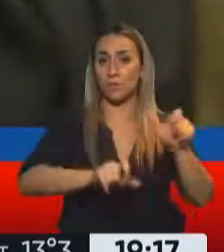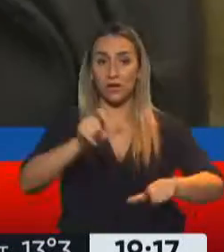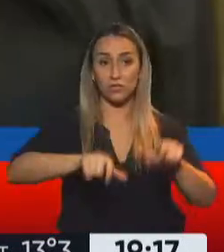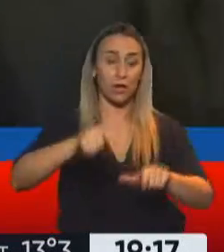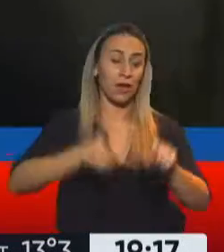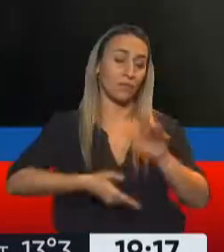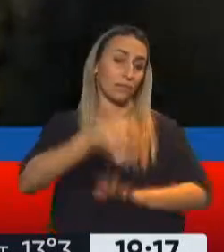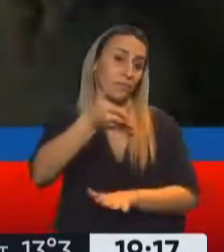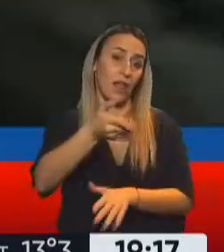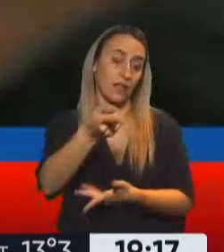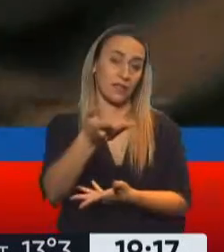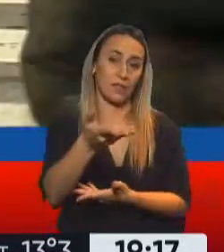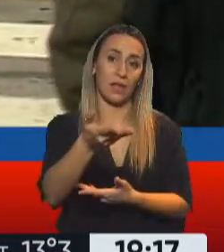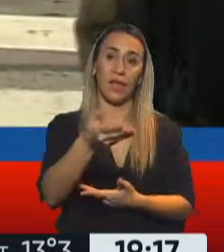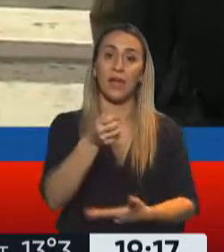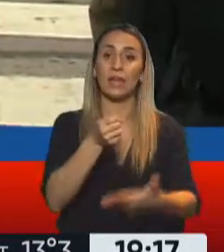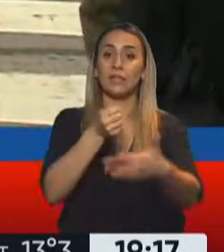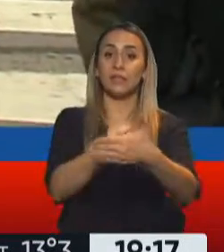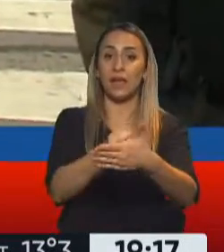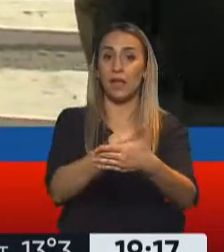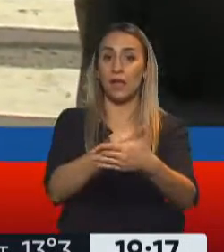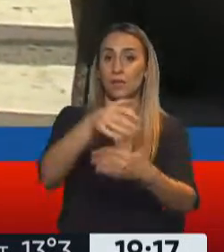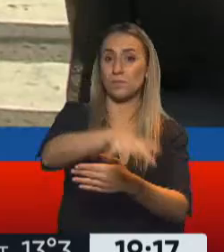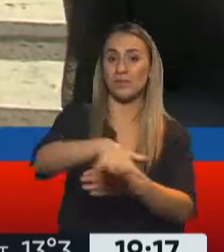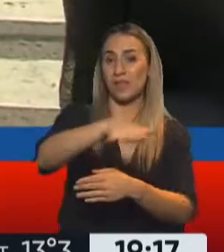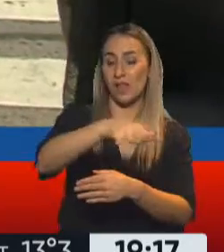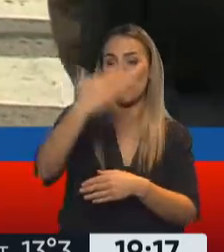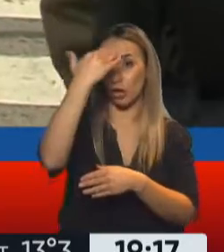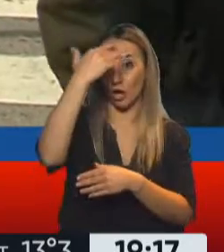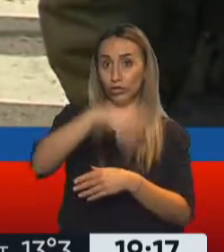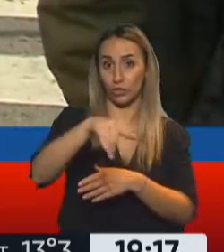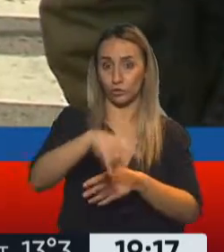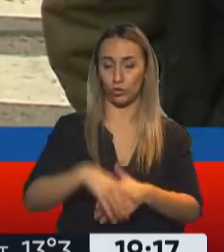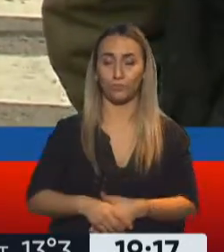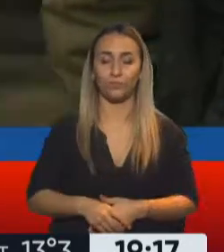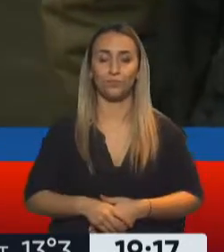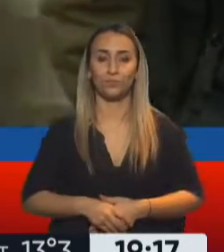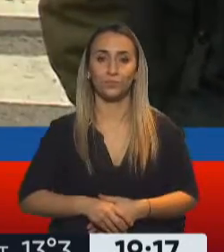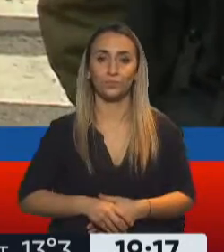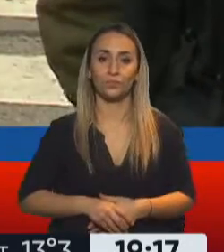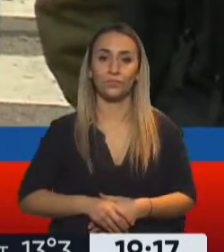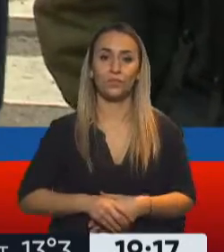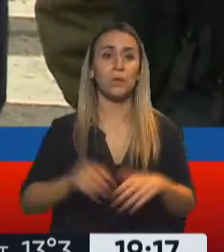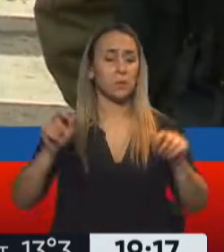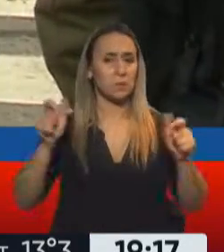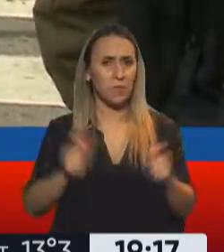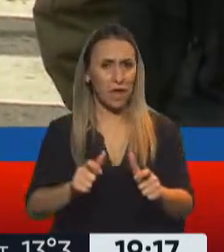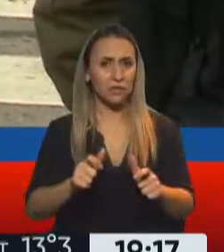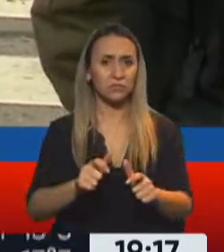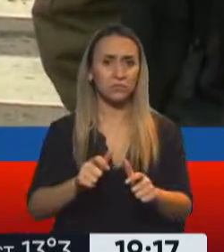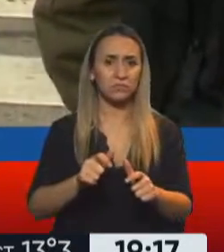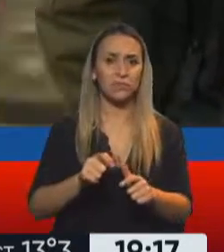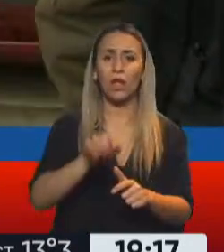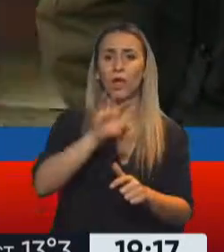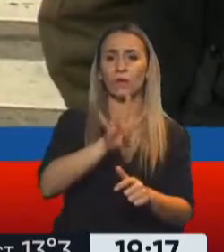momento rumbo a la terminal, a la cabecera de Constitución. Una merma del 43% de